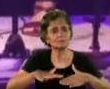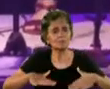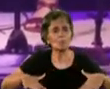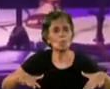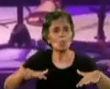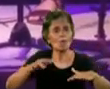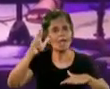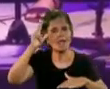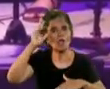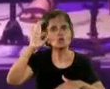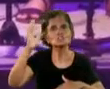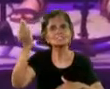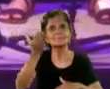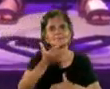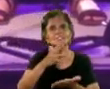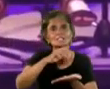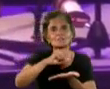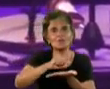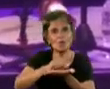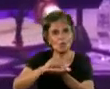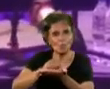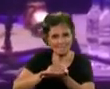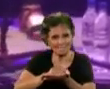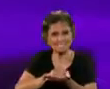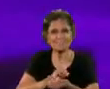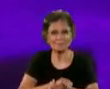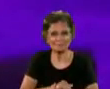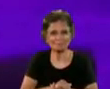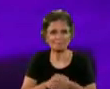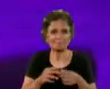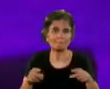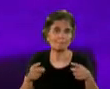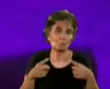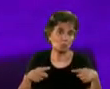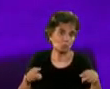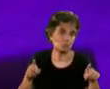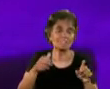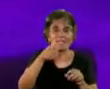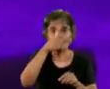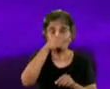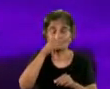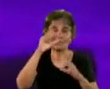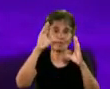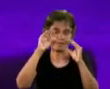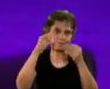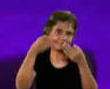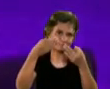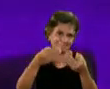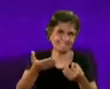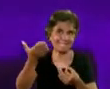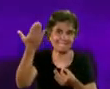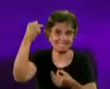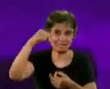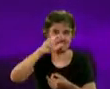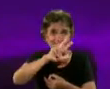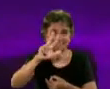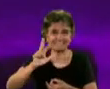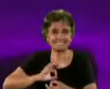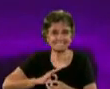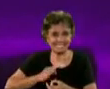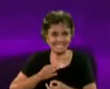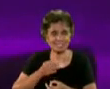un 80% de su capacidad. Nada mal para un show de un domingo por la noche. Desde hace 33 años, la